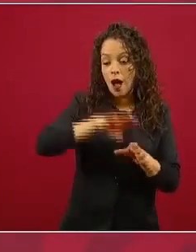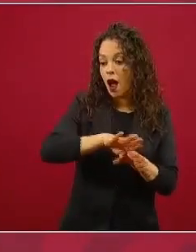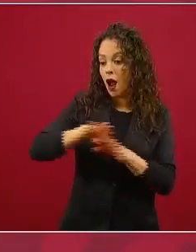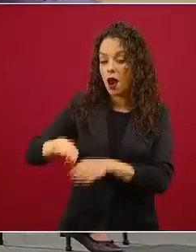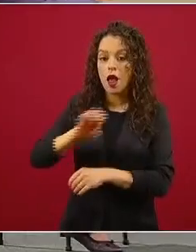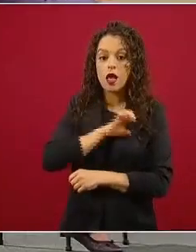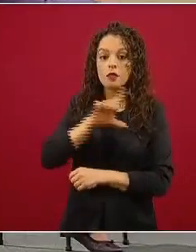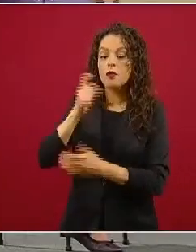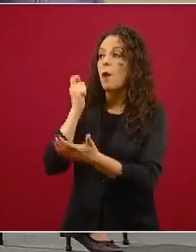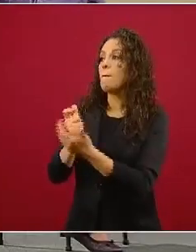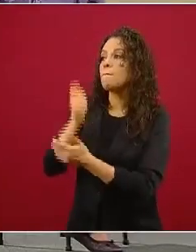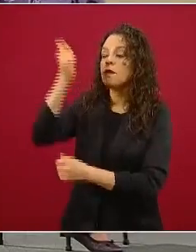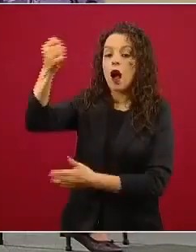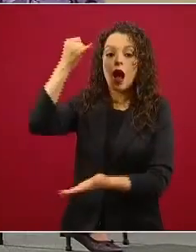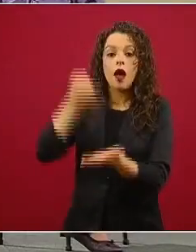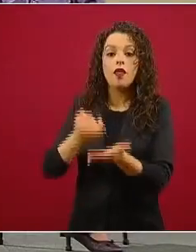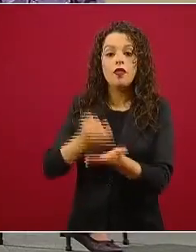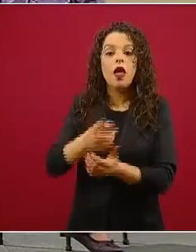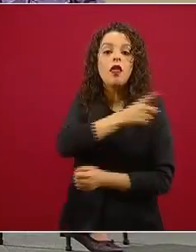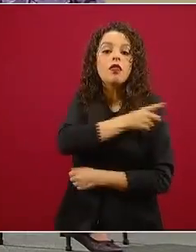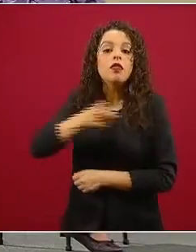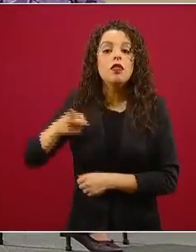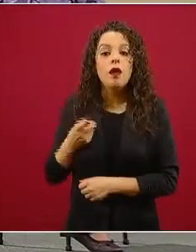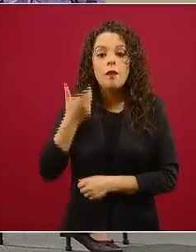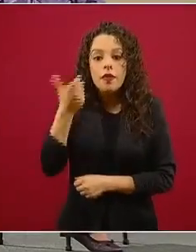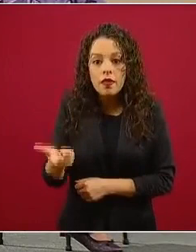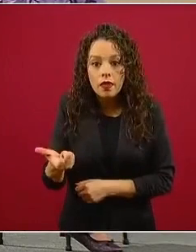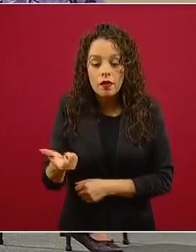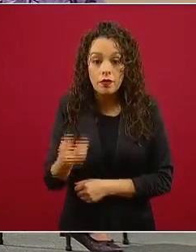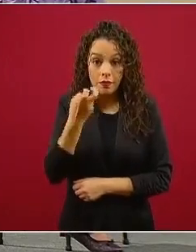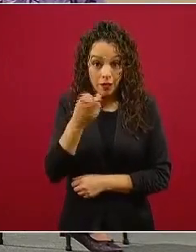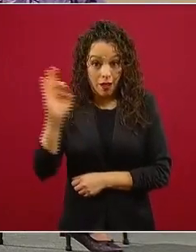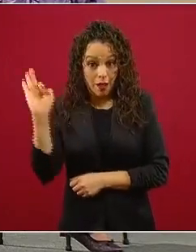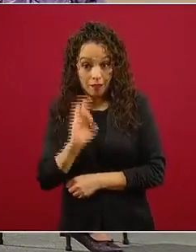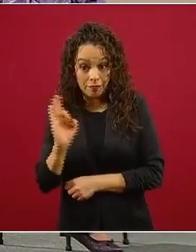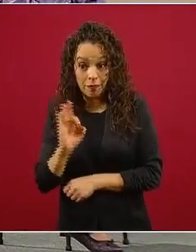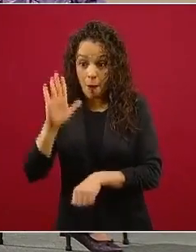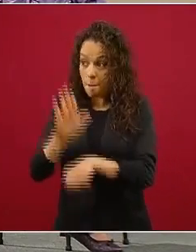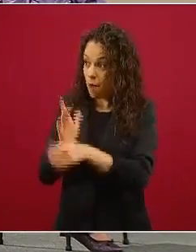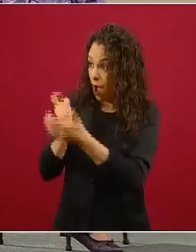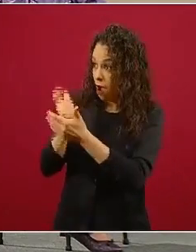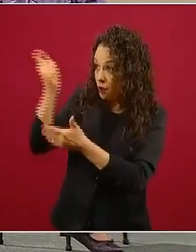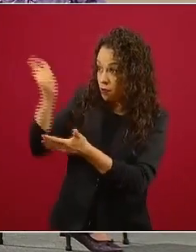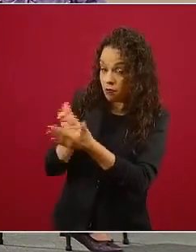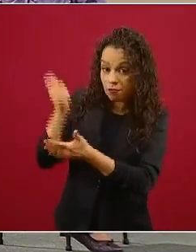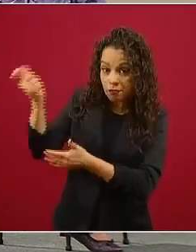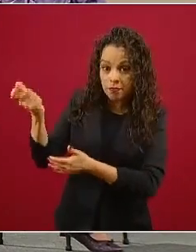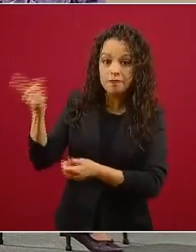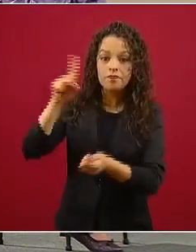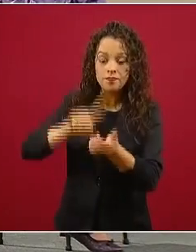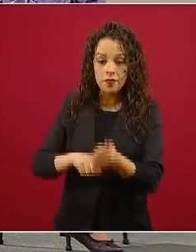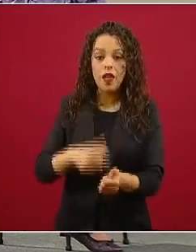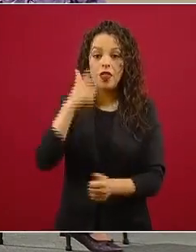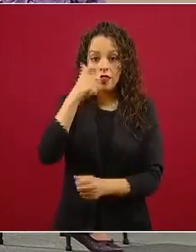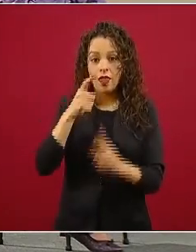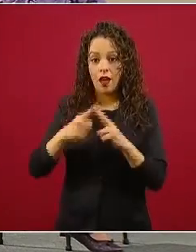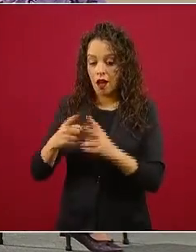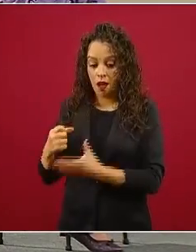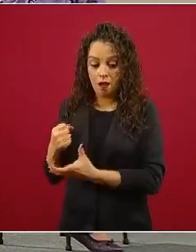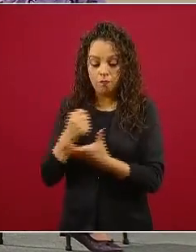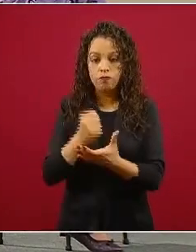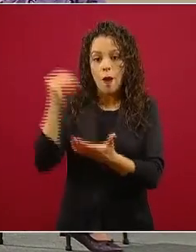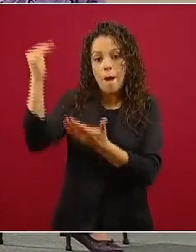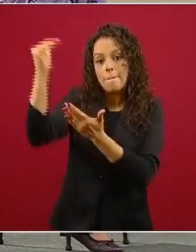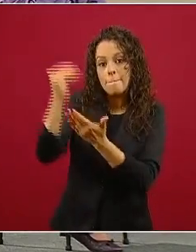Y si tenemos que pagar más intereses de deuda, se reduce el presupuesto